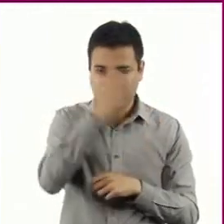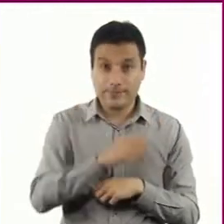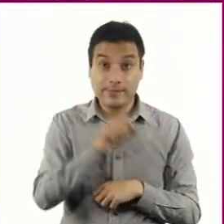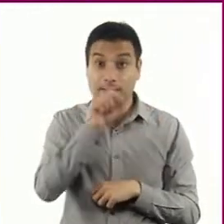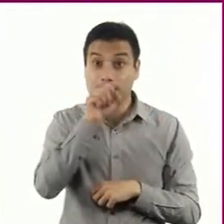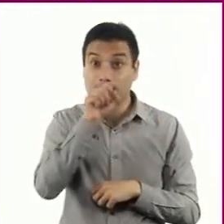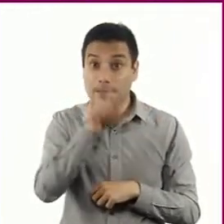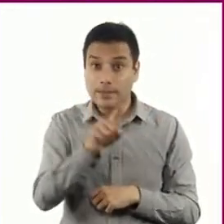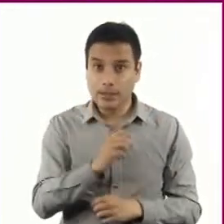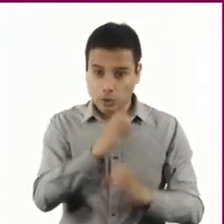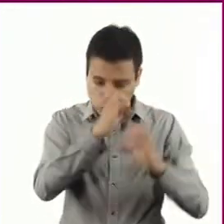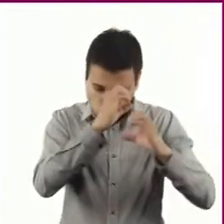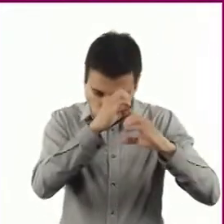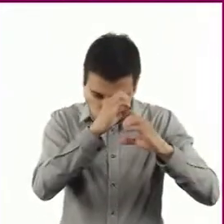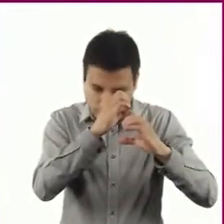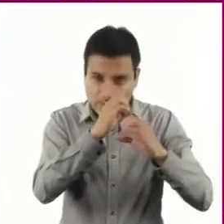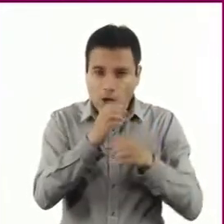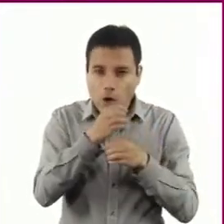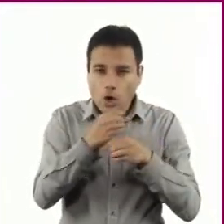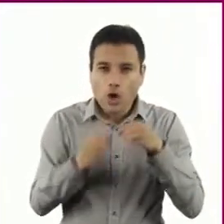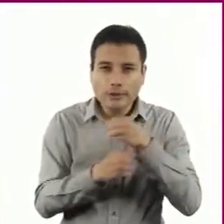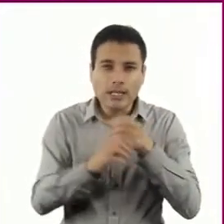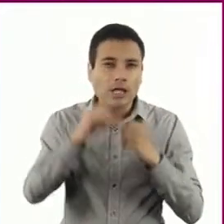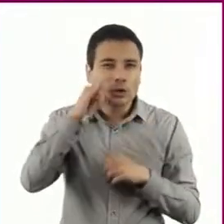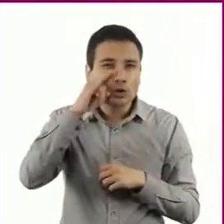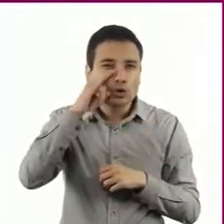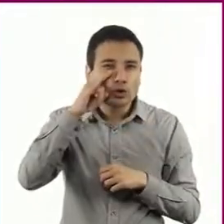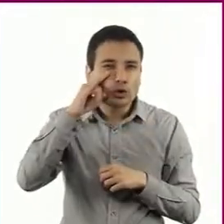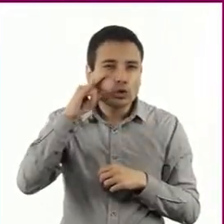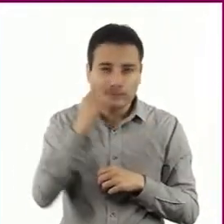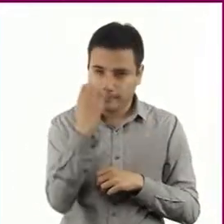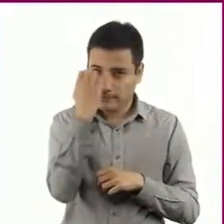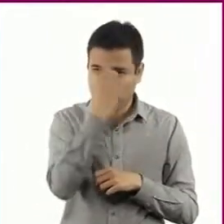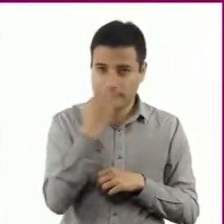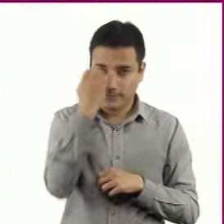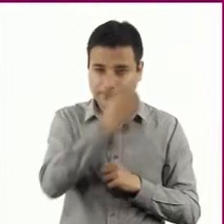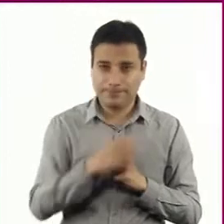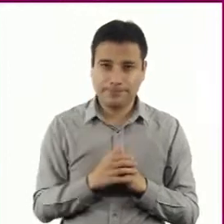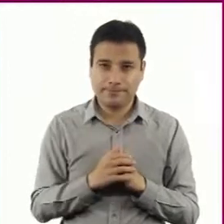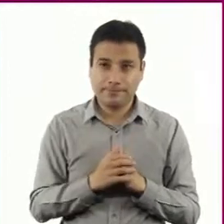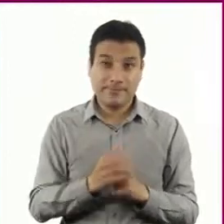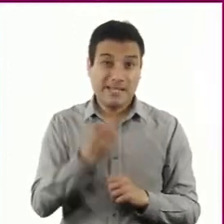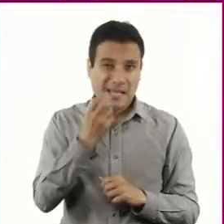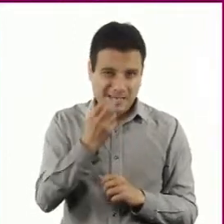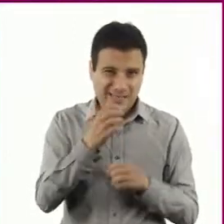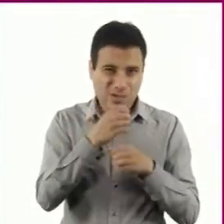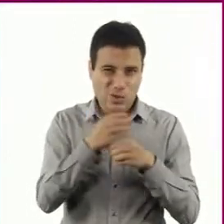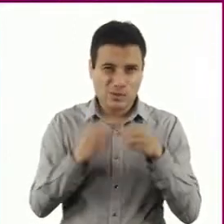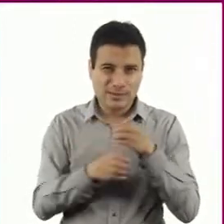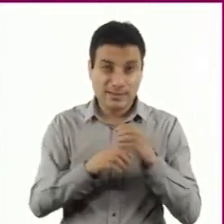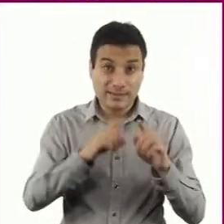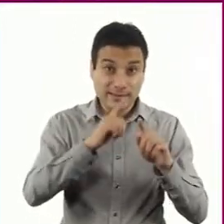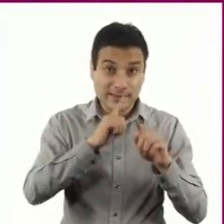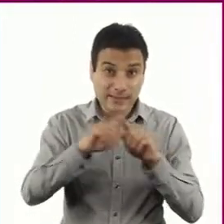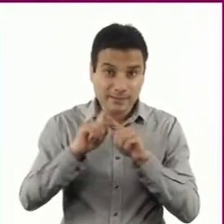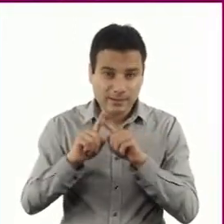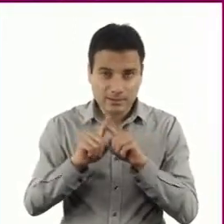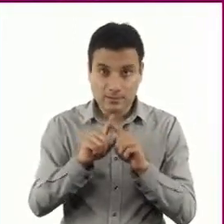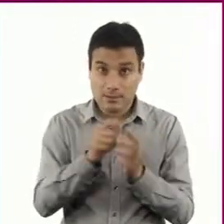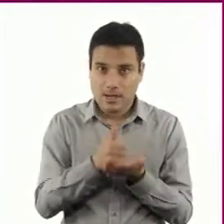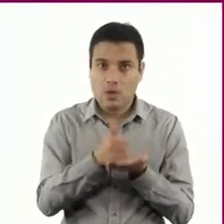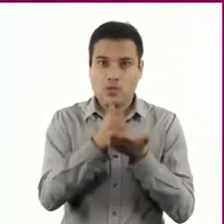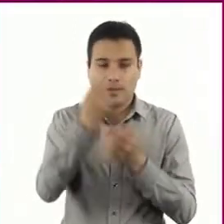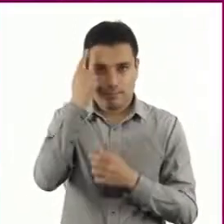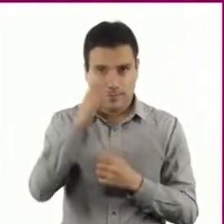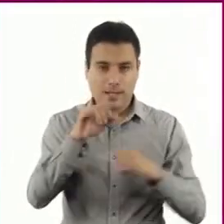microscopio para ver lo ínfimo, que significa muy pequeño. Estos y otros inventos han impactado poderosamente en la